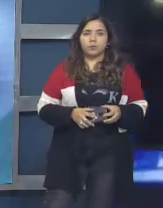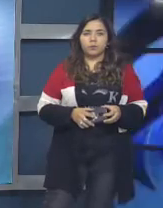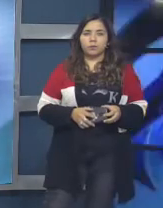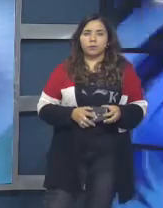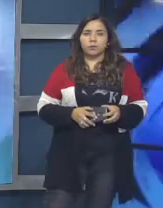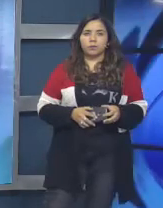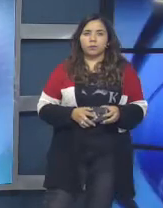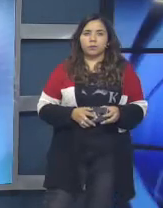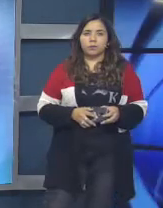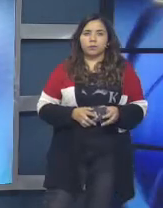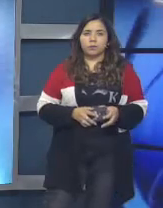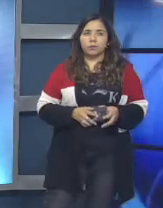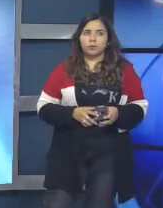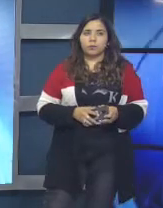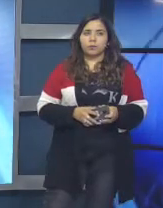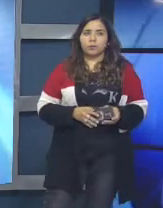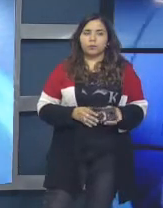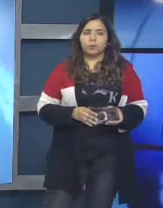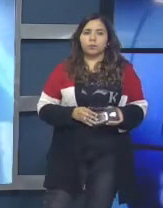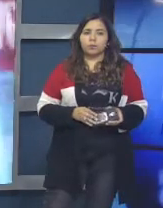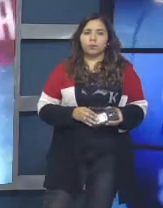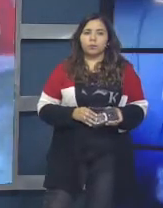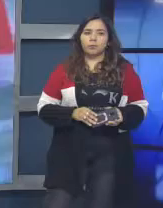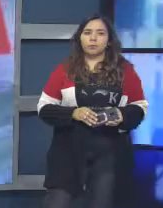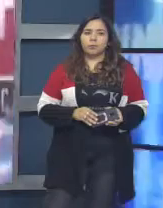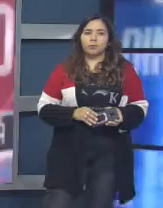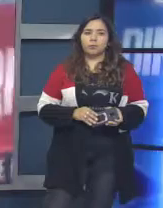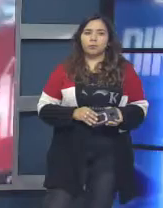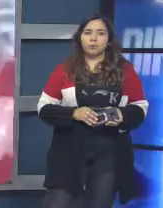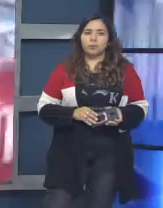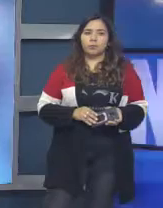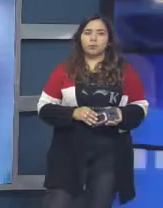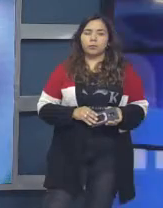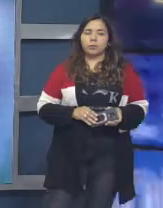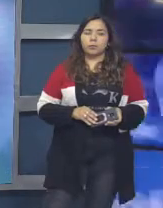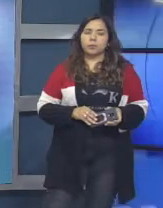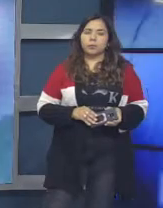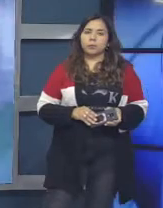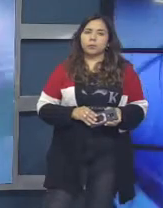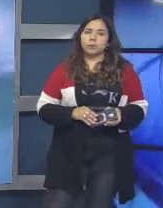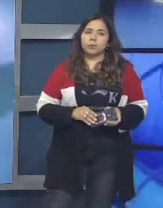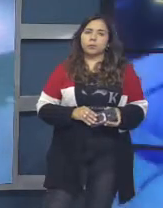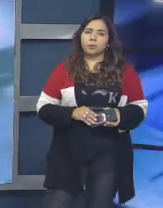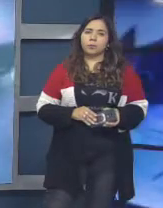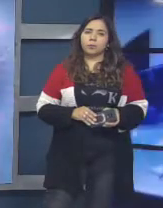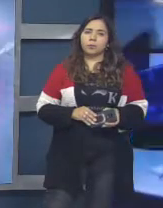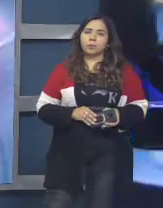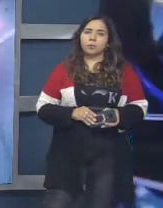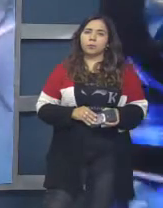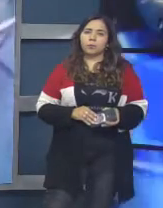de nuestros clientes, que tienen la posibilidad de... Es una forma de incentivar, digo,